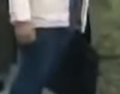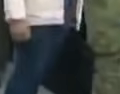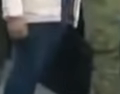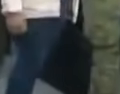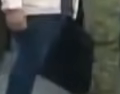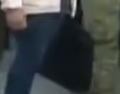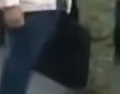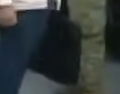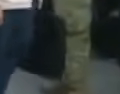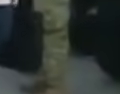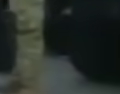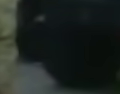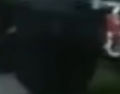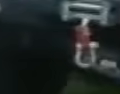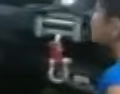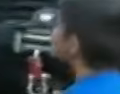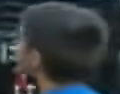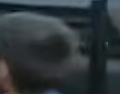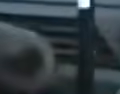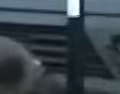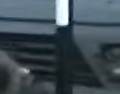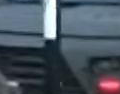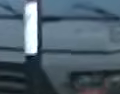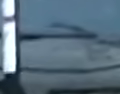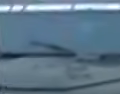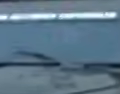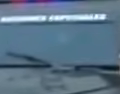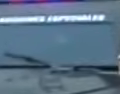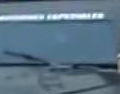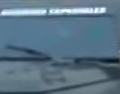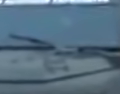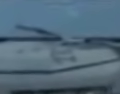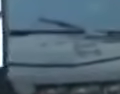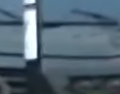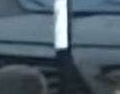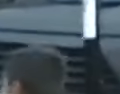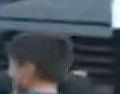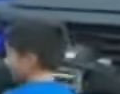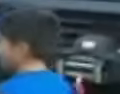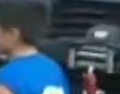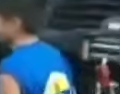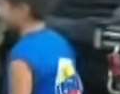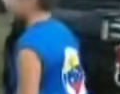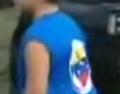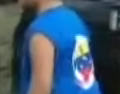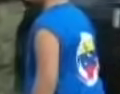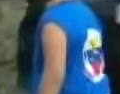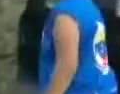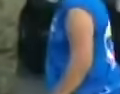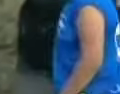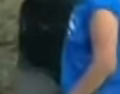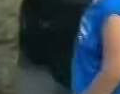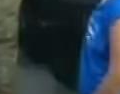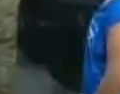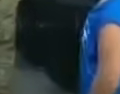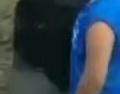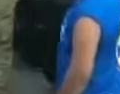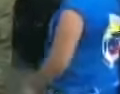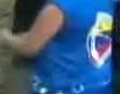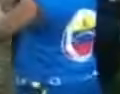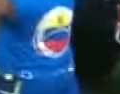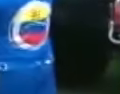nuevo modelo policial humanista, un modelo policial para la conexión con el pueblo, un modelo